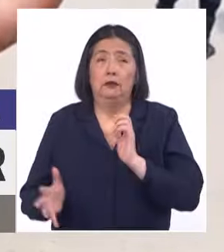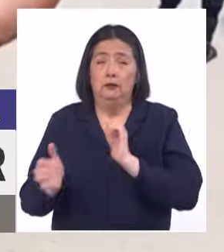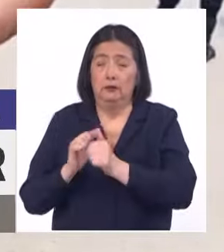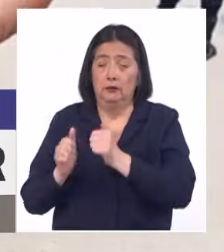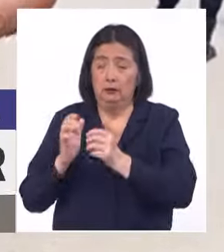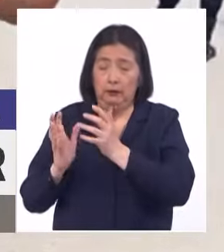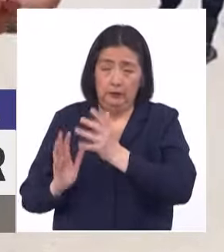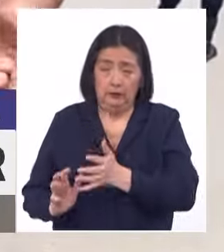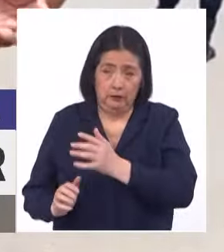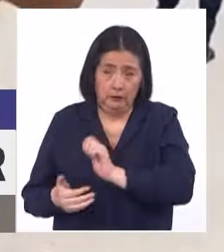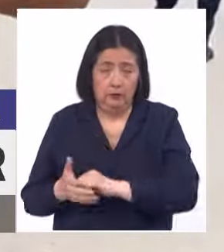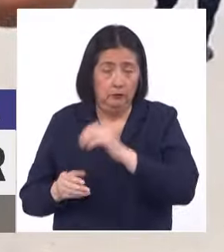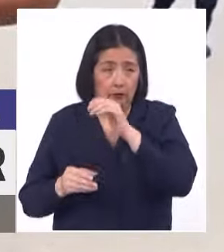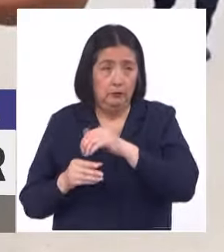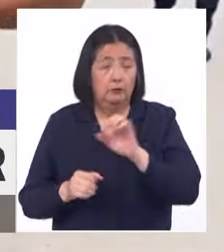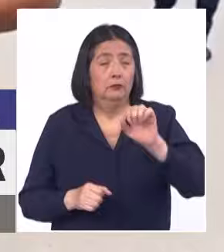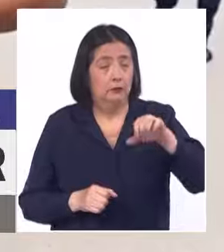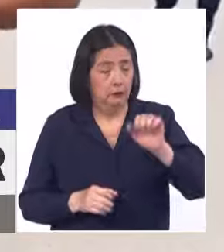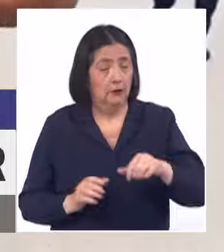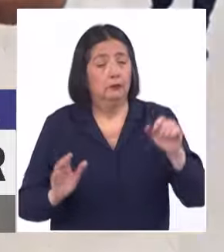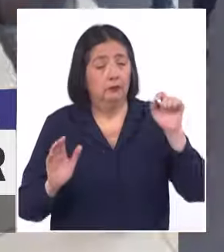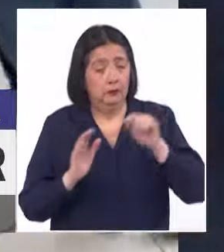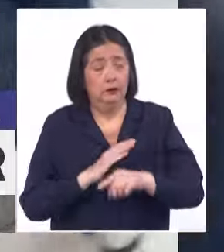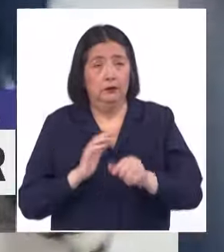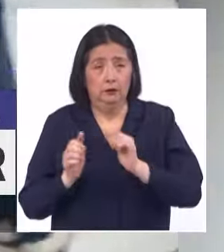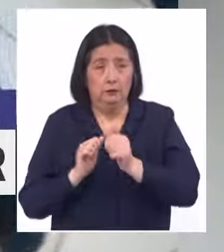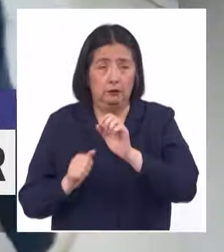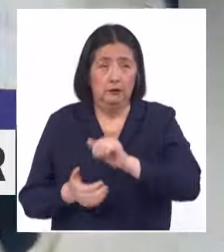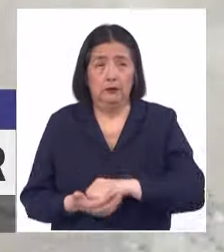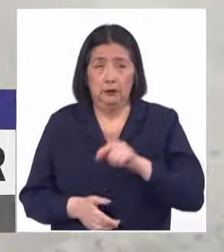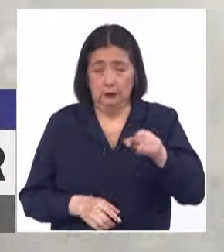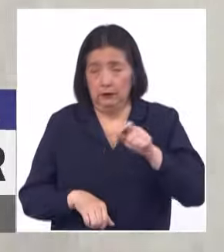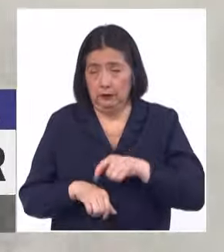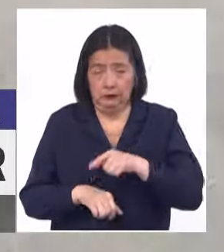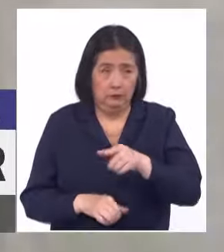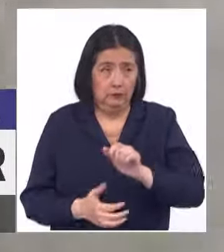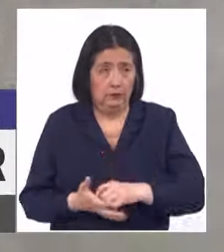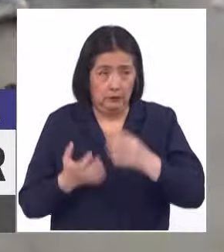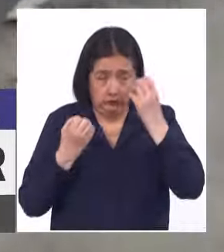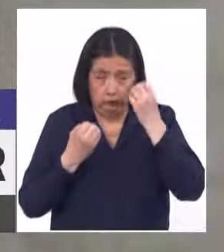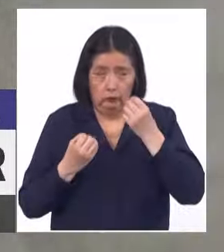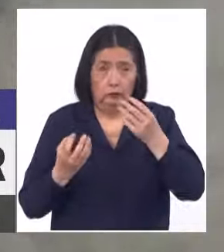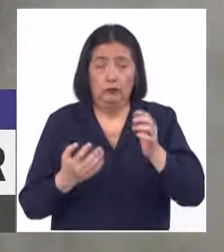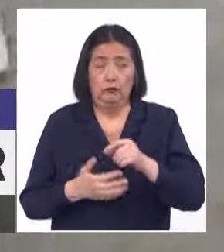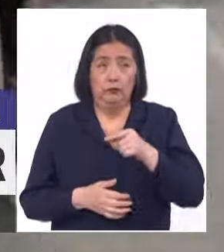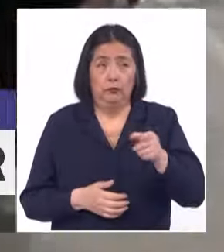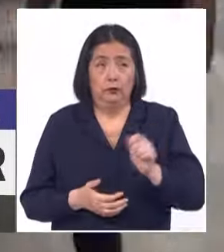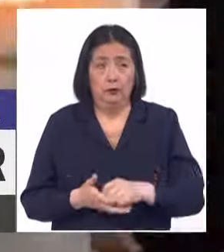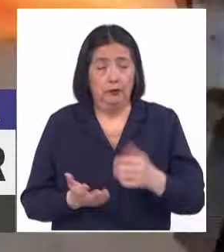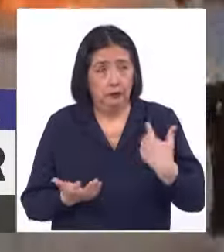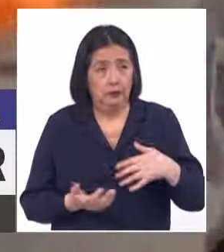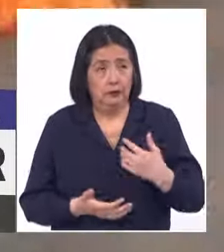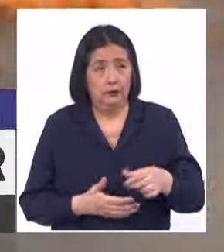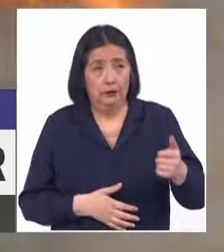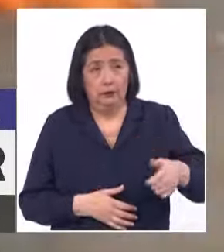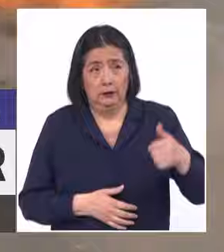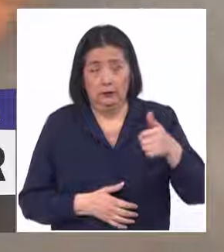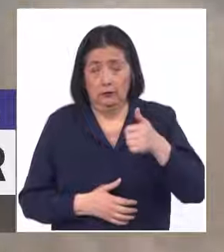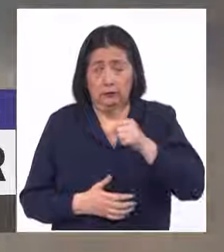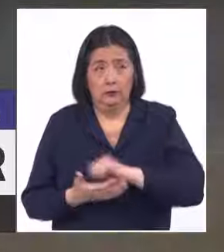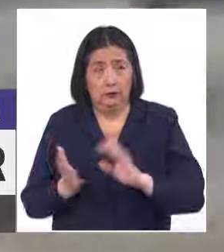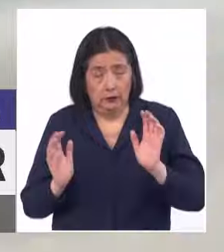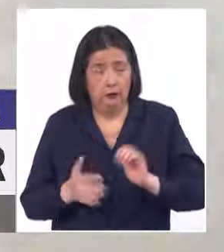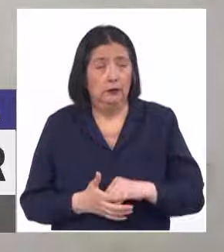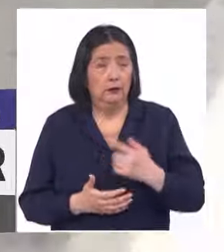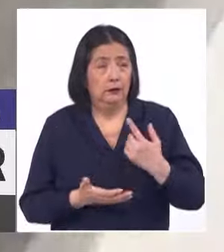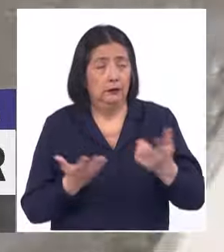presidencial. Habían asesinado al candidato. Fue que en ese momento se da a conocer este tipo de hechos que sufrían las autoridades, más que